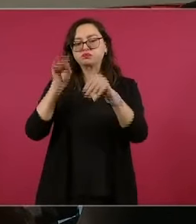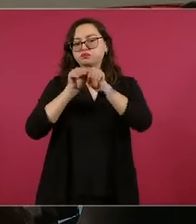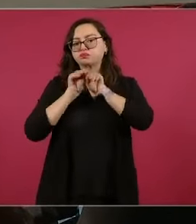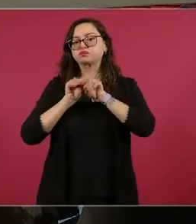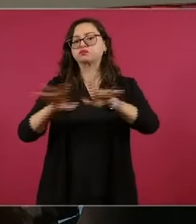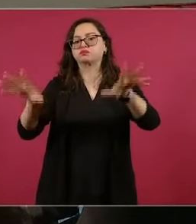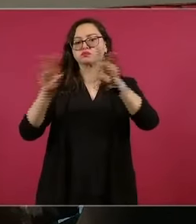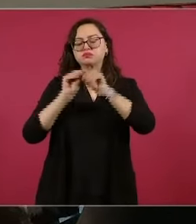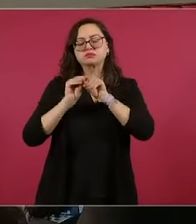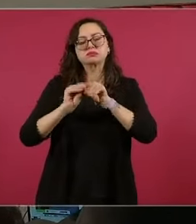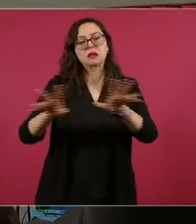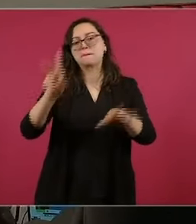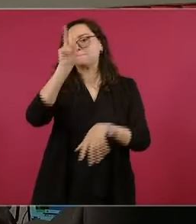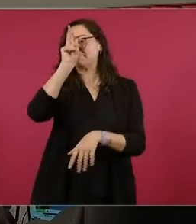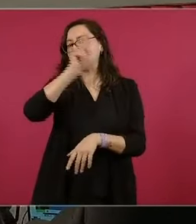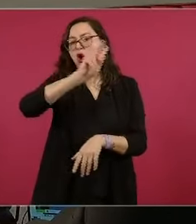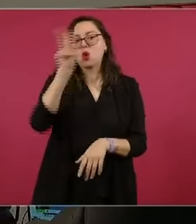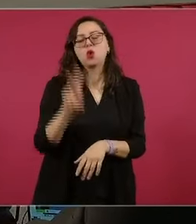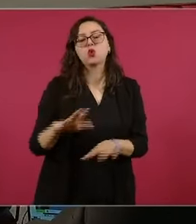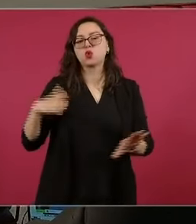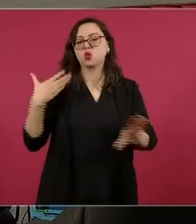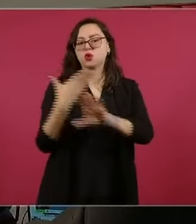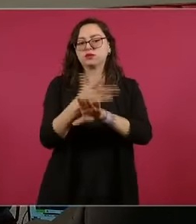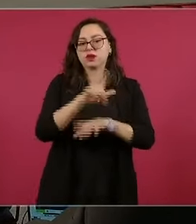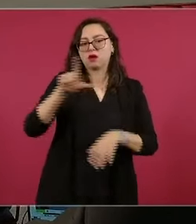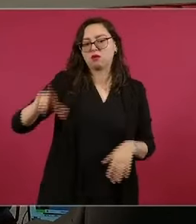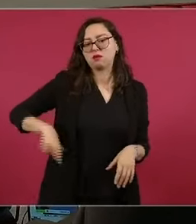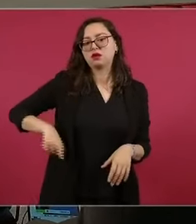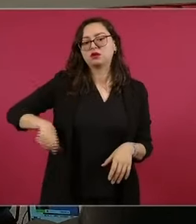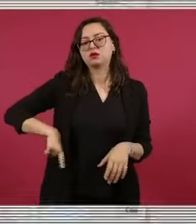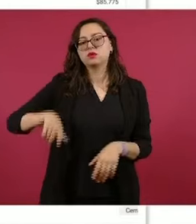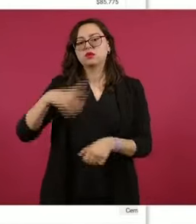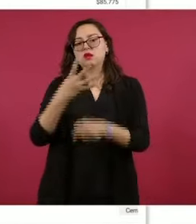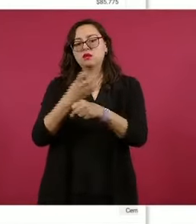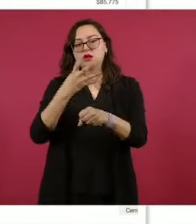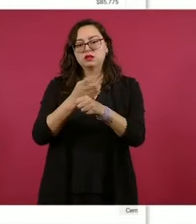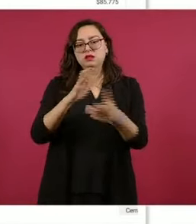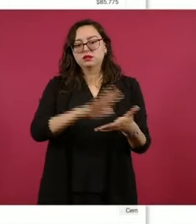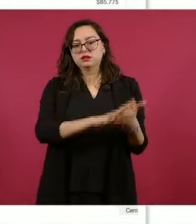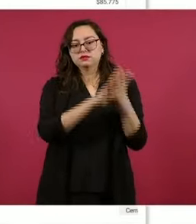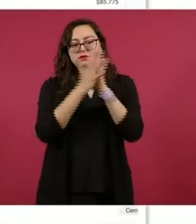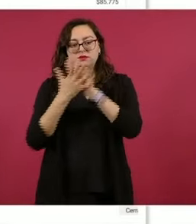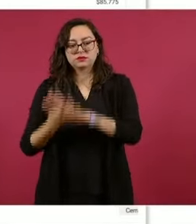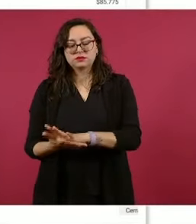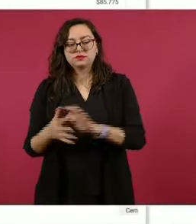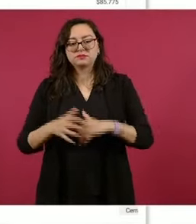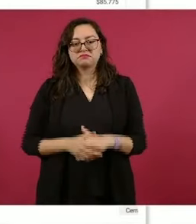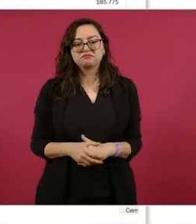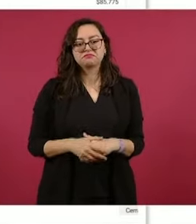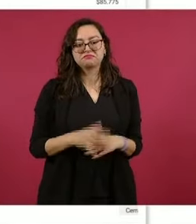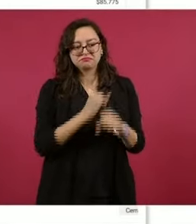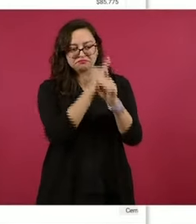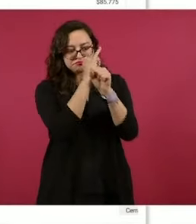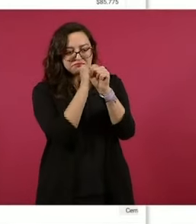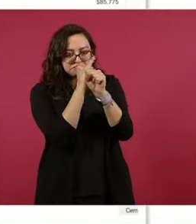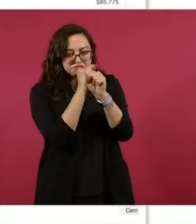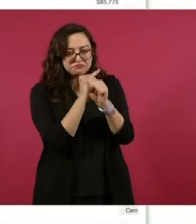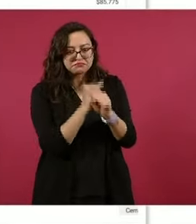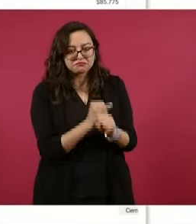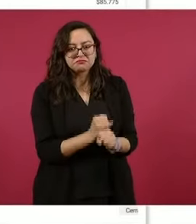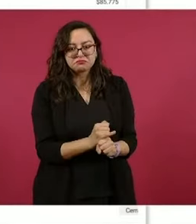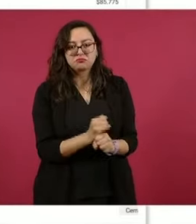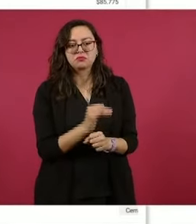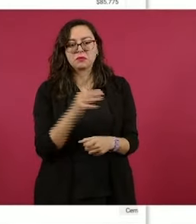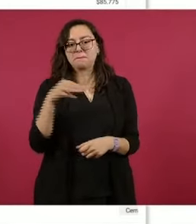propaganda negra diseminan en contra del gobierno de la Cuarta Transformación. En la búsqueda en la biblioteca de anuncios de